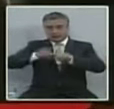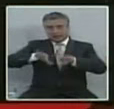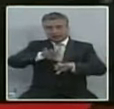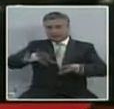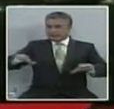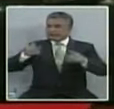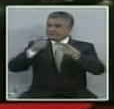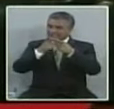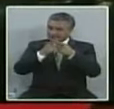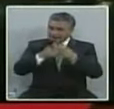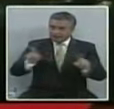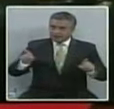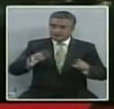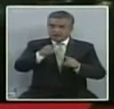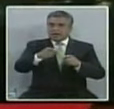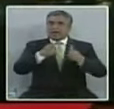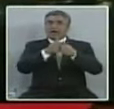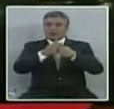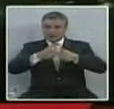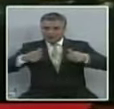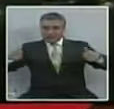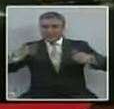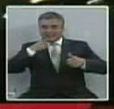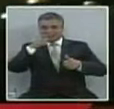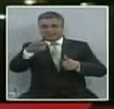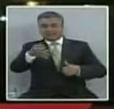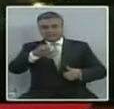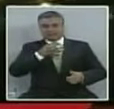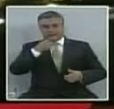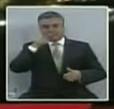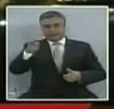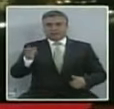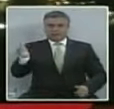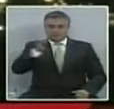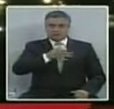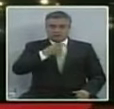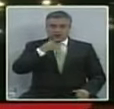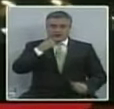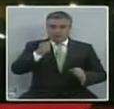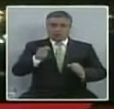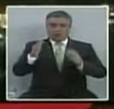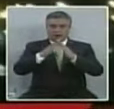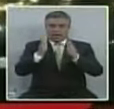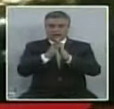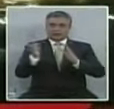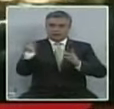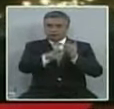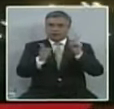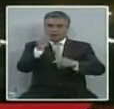deberíamos esperar que las autoridades nos dijeran que tenemos que volver a nuestras casas o que podemos